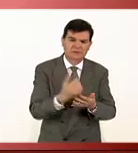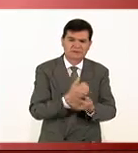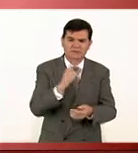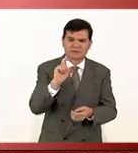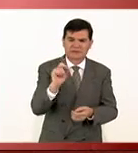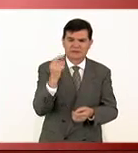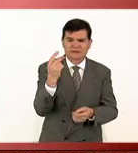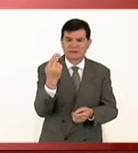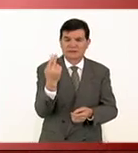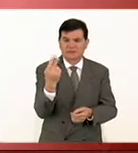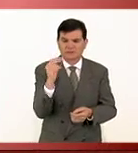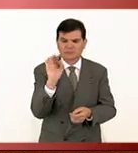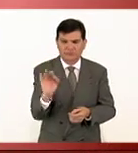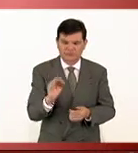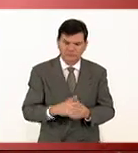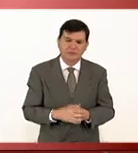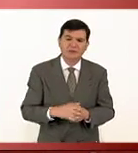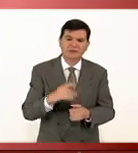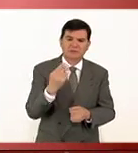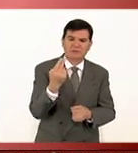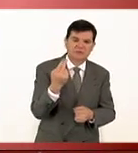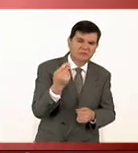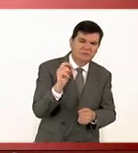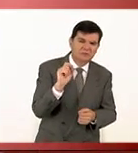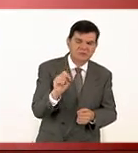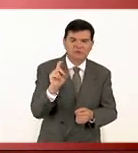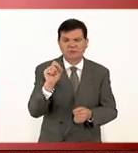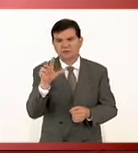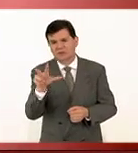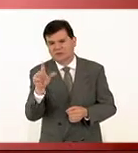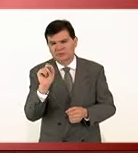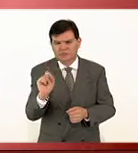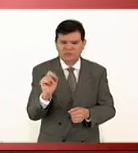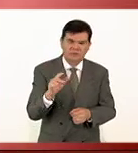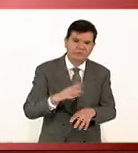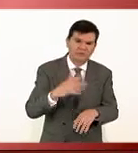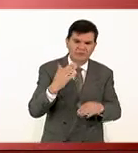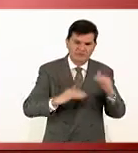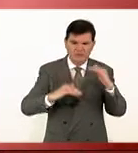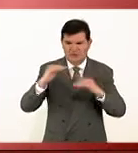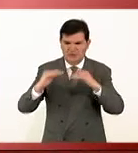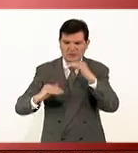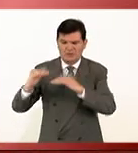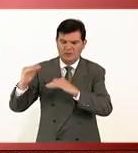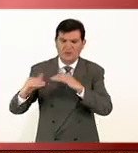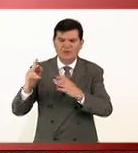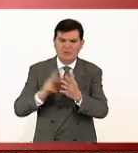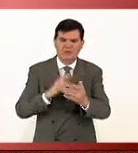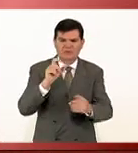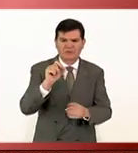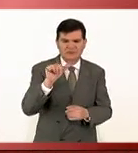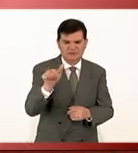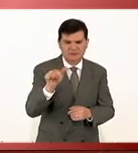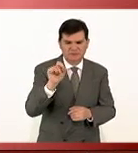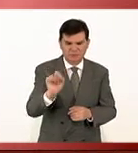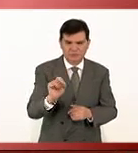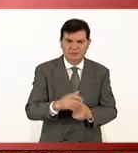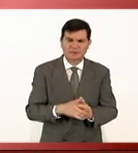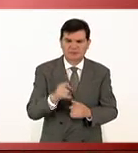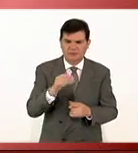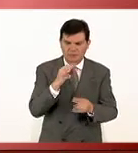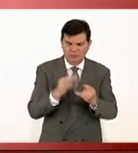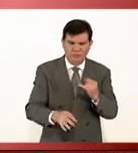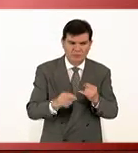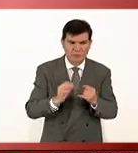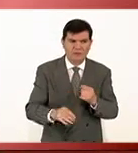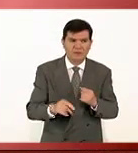con 25 puntos. Es decir, 25, 28. En promedio lo tenemos nuevamente en 26 en este último